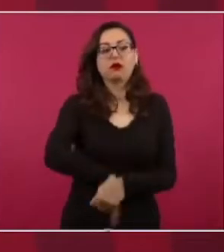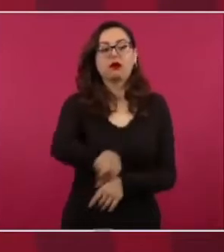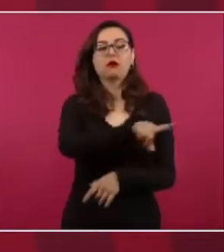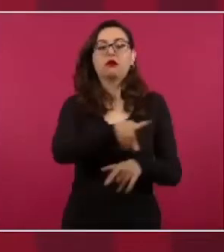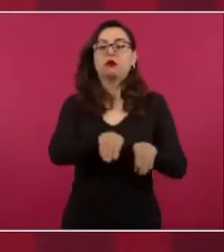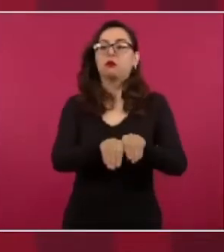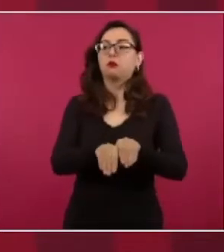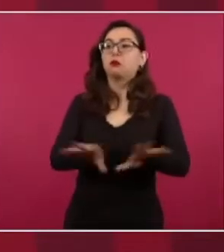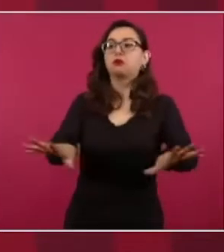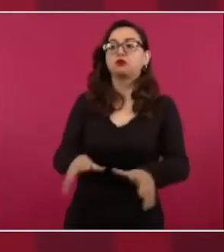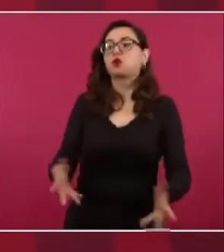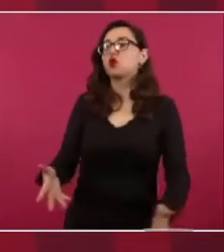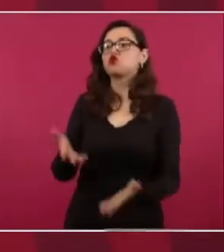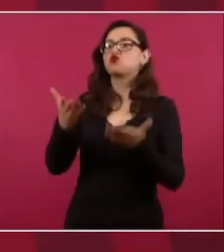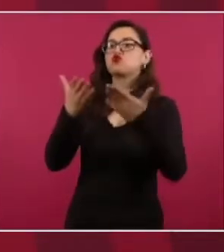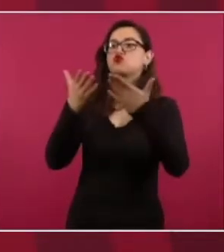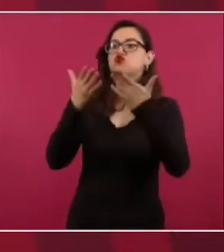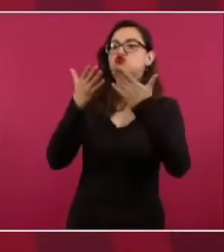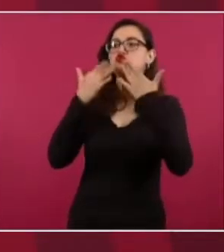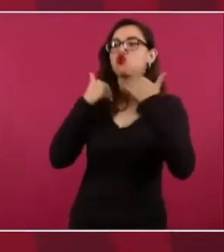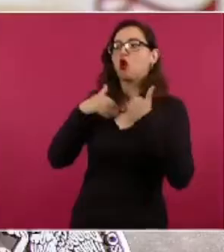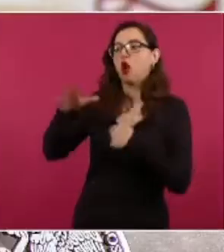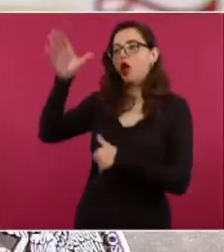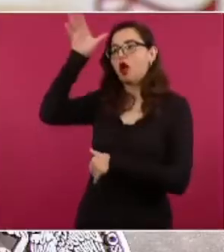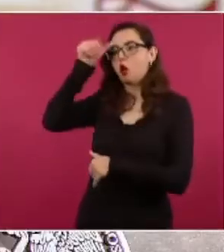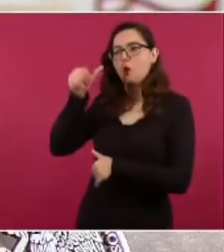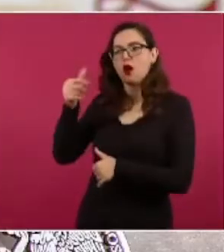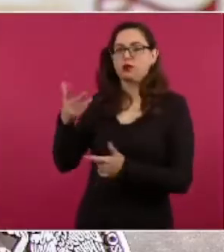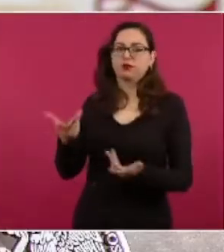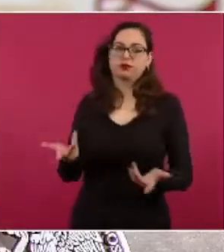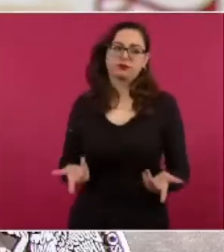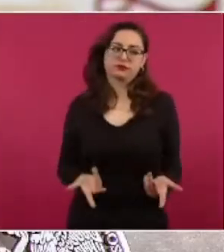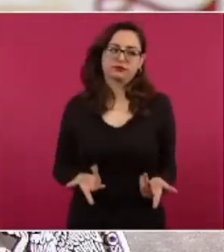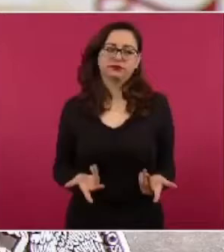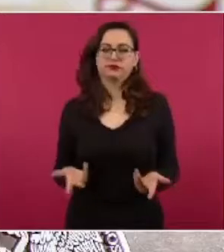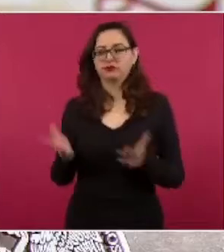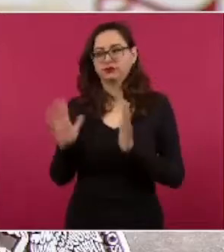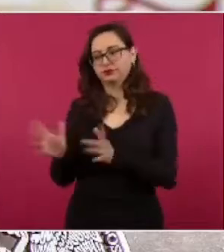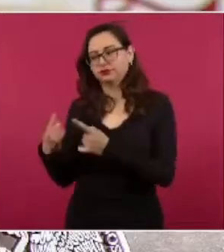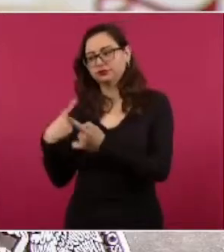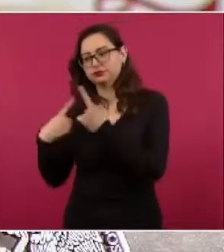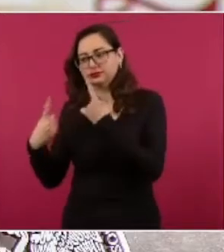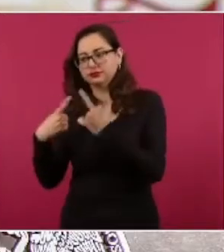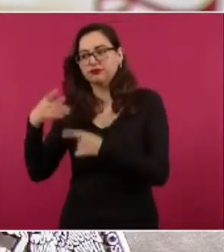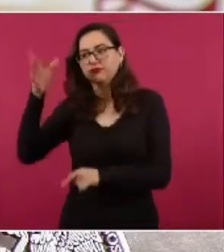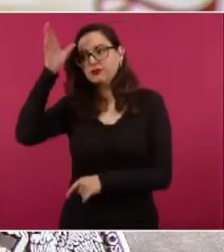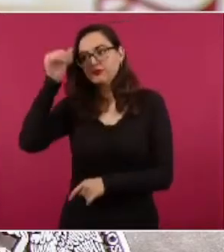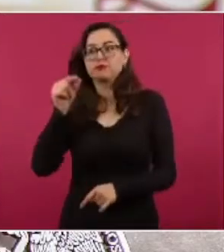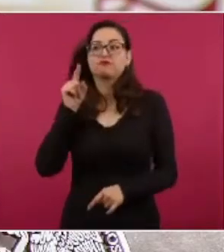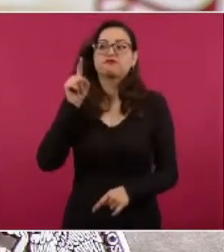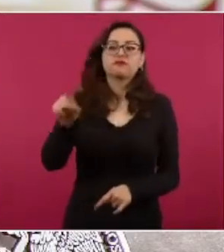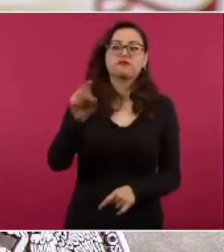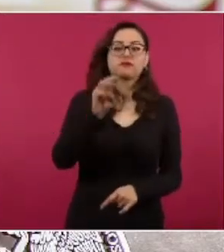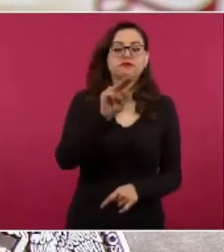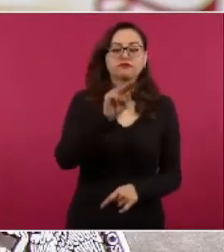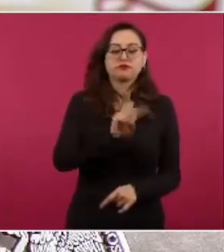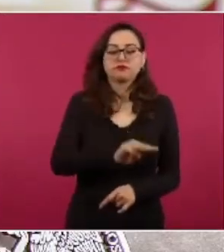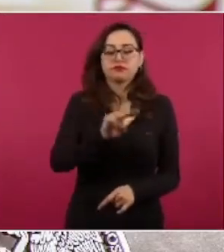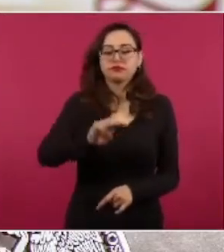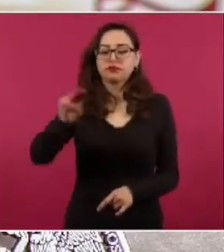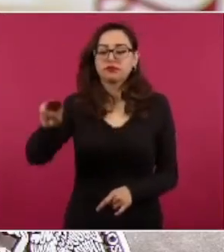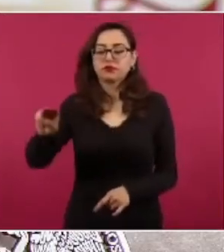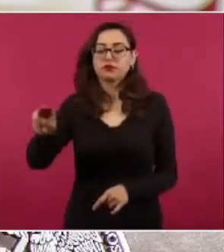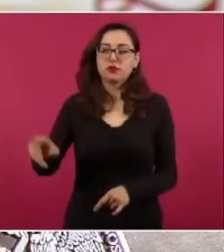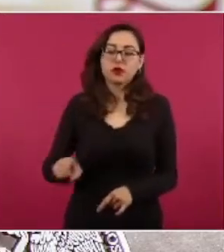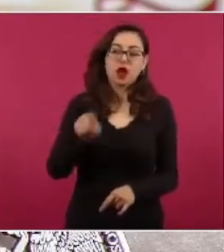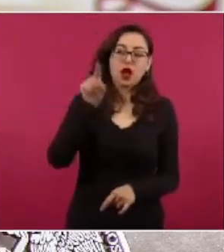que ya conocen gran parte de los papás de cáncer en el Instituto Mexicano del Seguro Social, acudieron